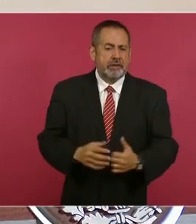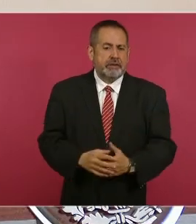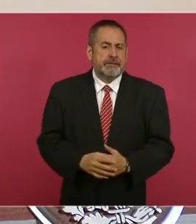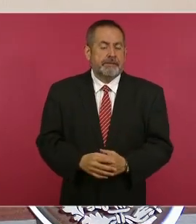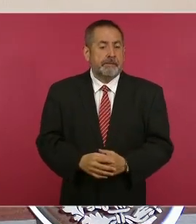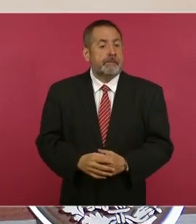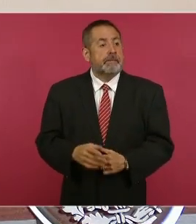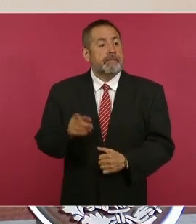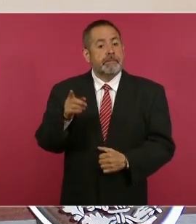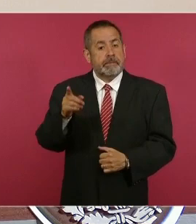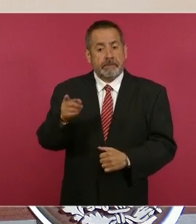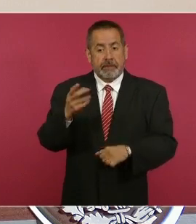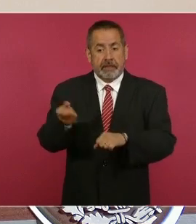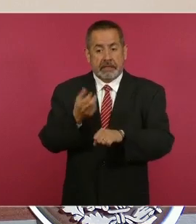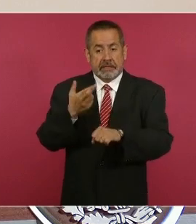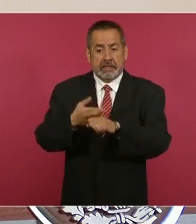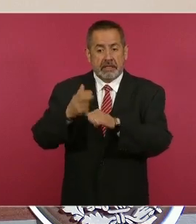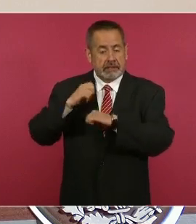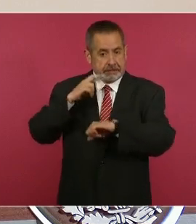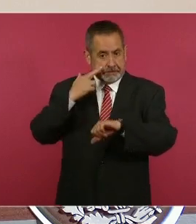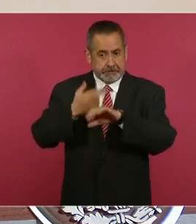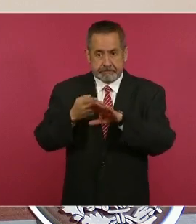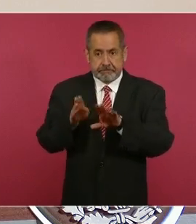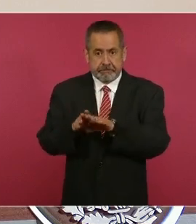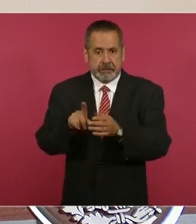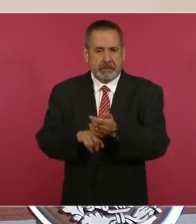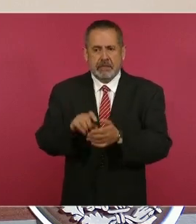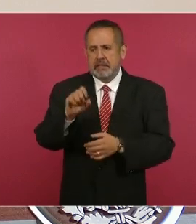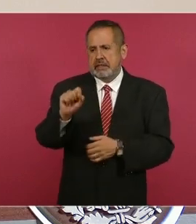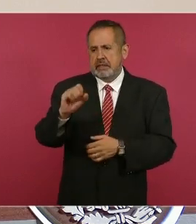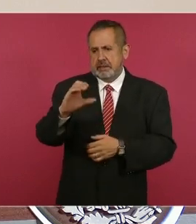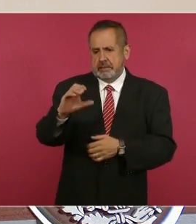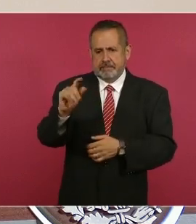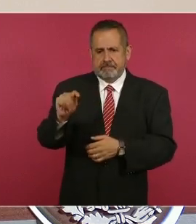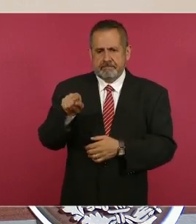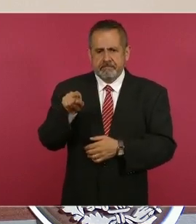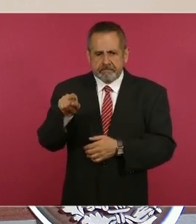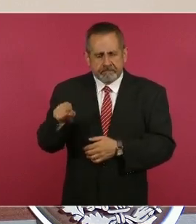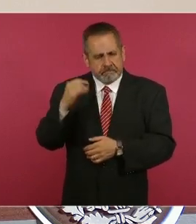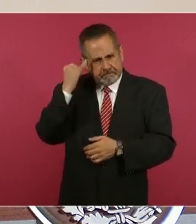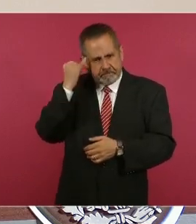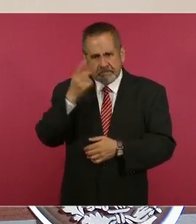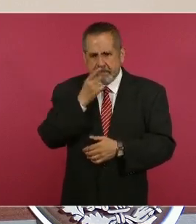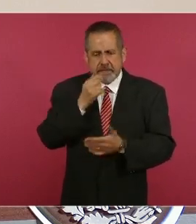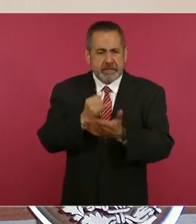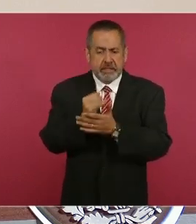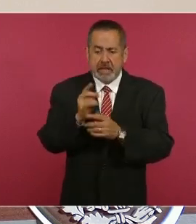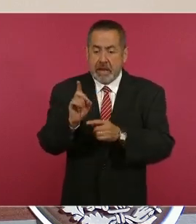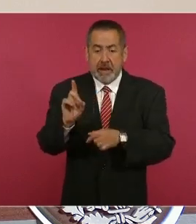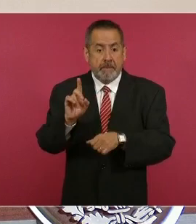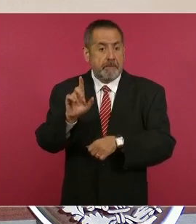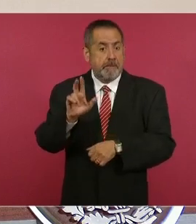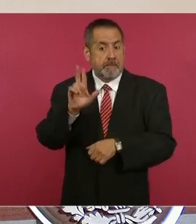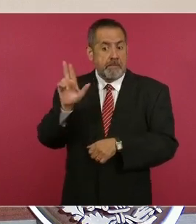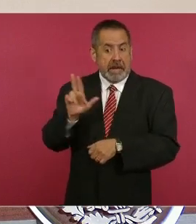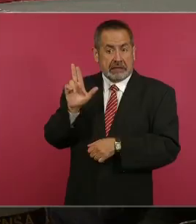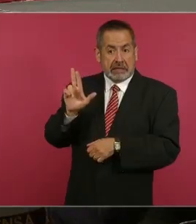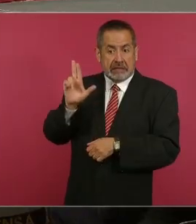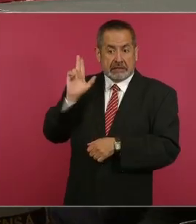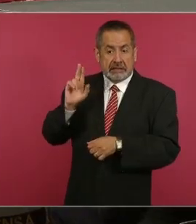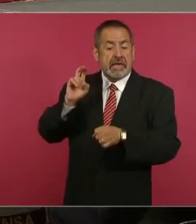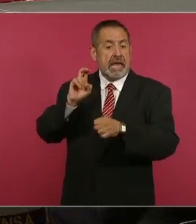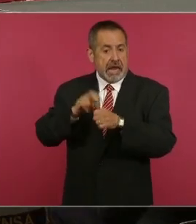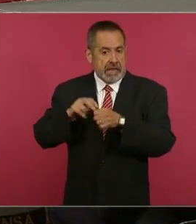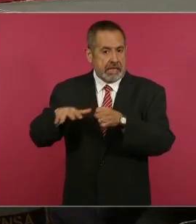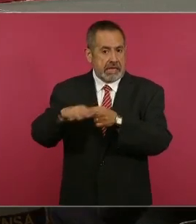la Secretaría de Infraestructura, Comunicaciones y Transportes dispuso desde la noche del martes en el estado de